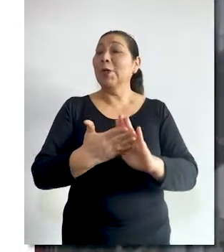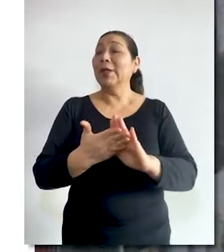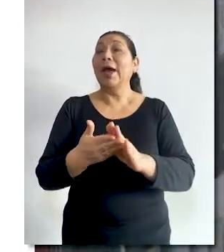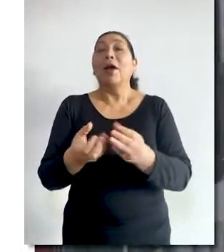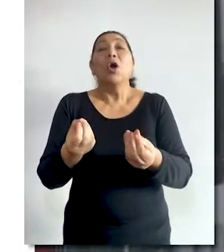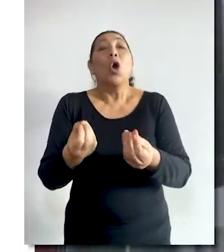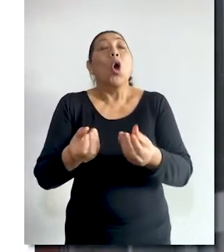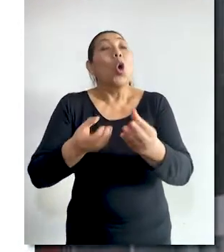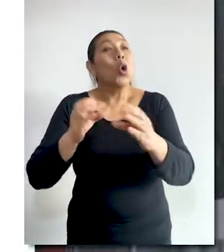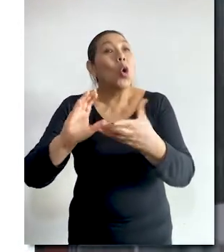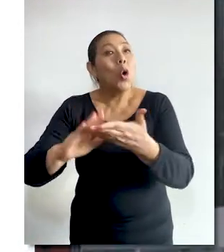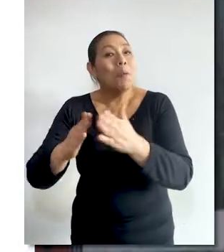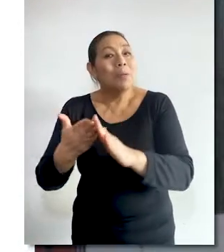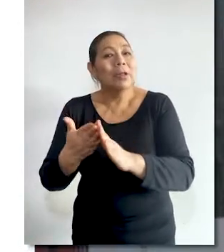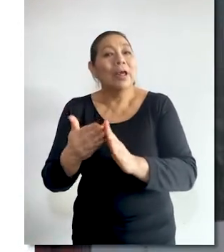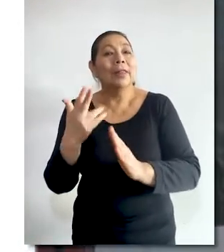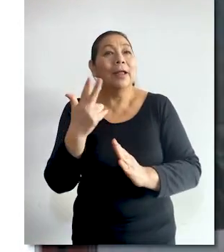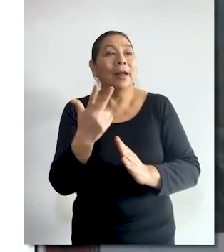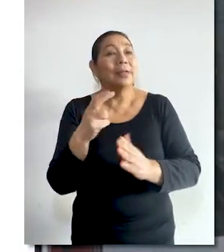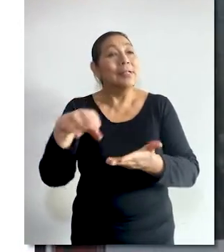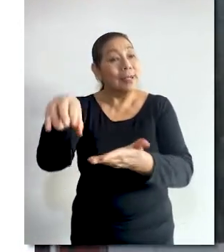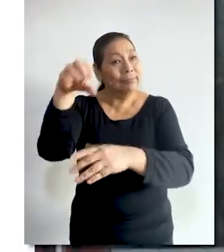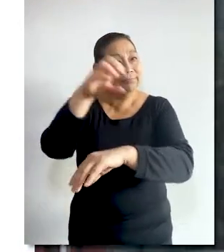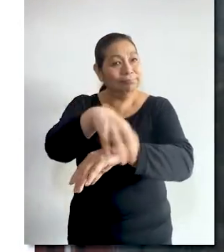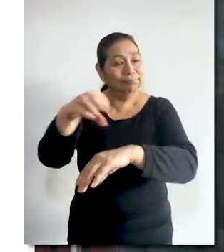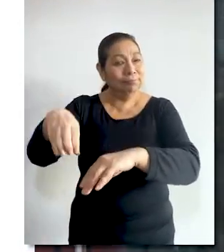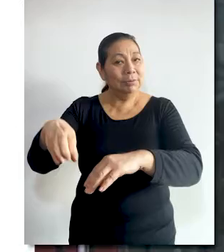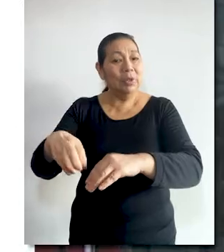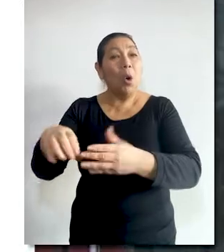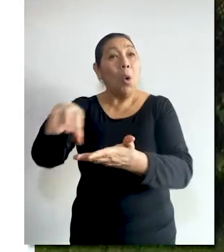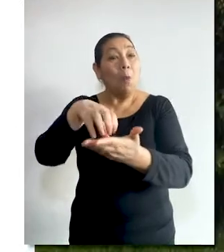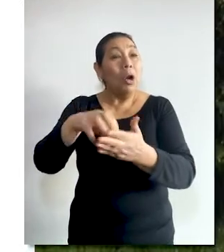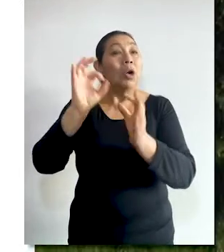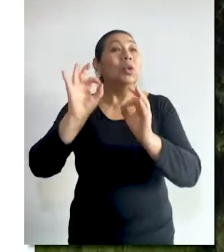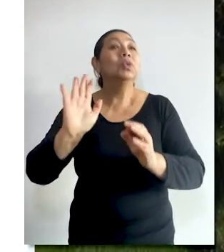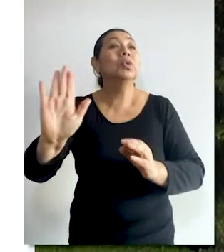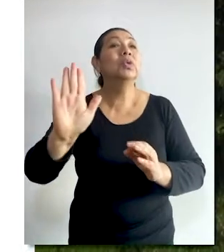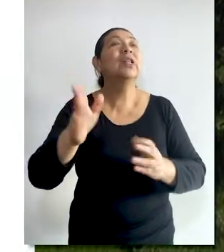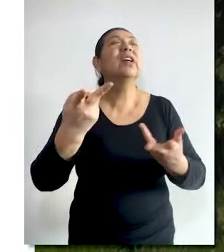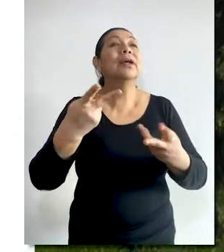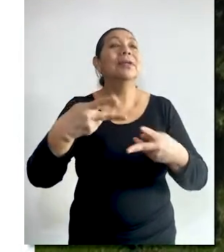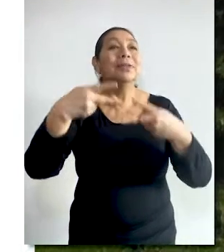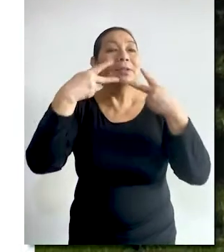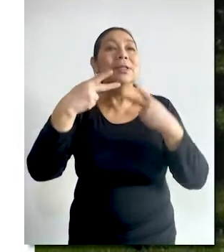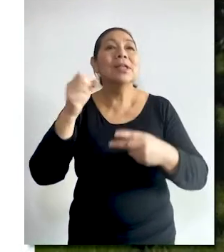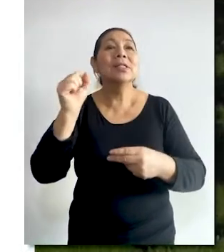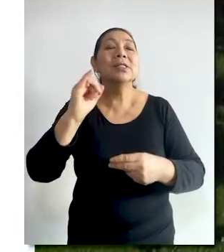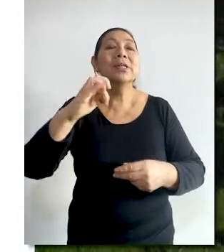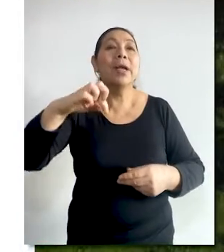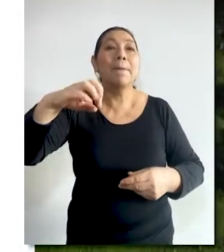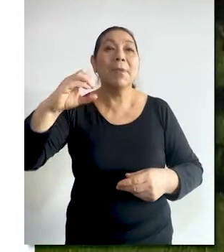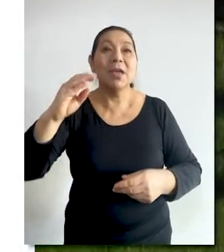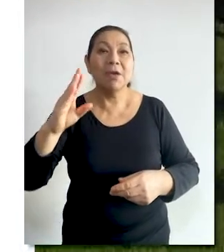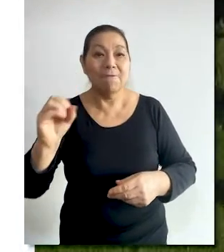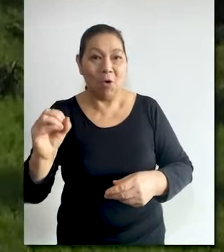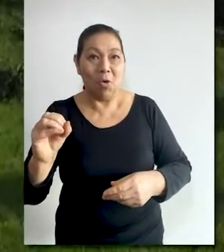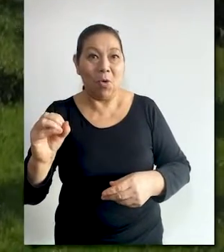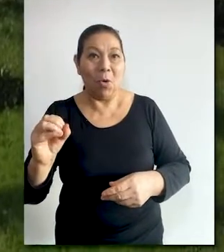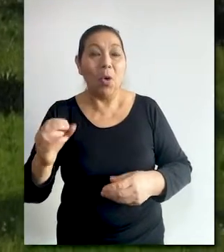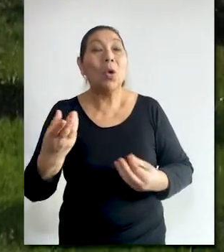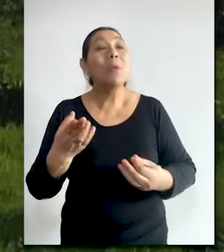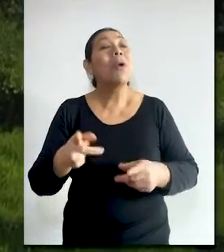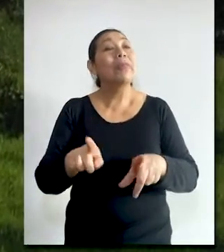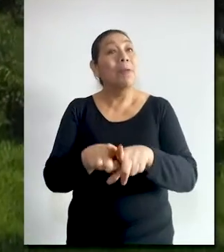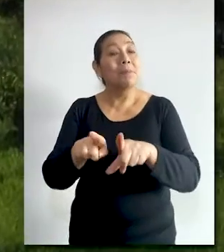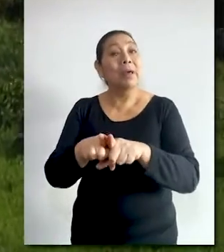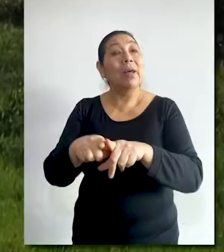nativas, específicamente de la comunidad nativa Tres Islas, integrada por pueblos indígenas Shipibo y Eseja en